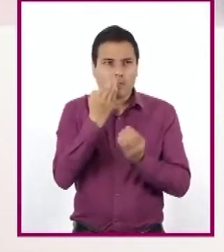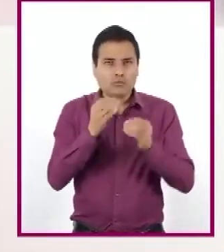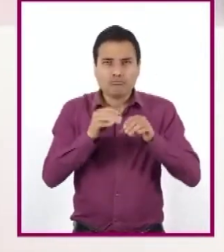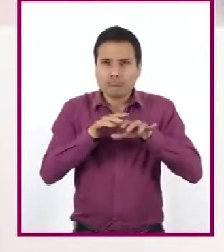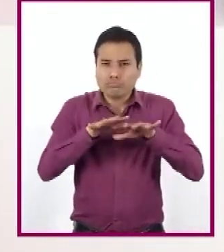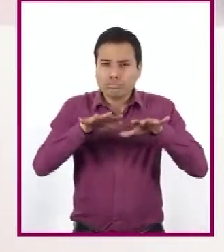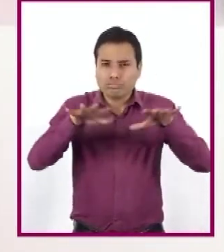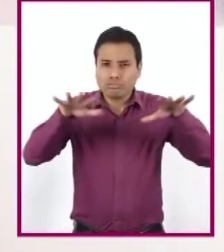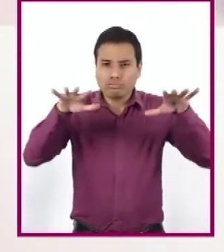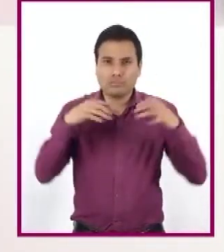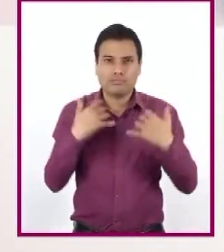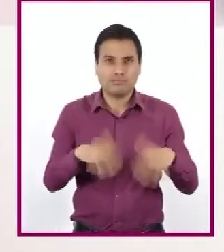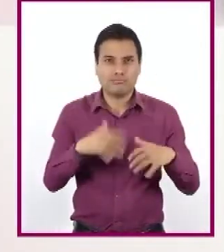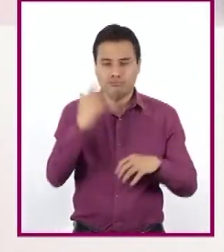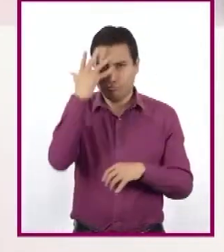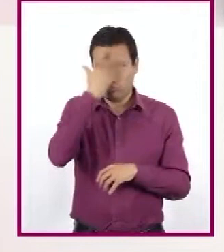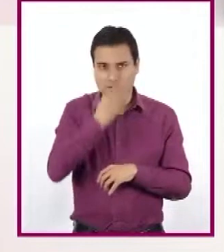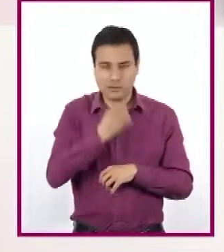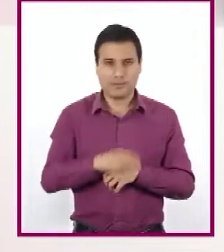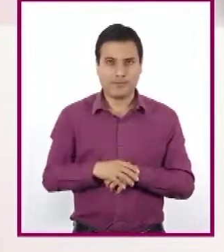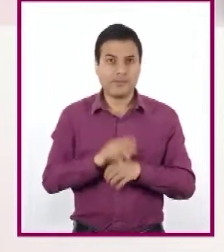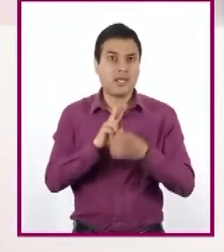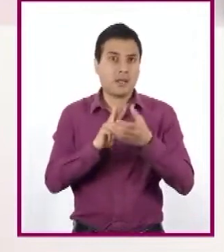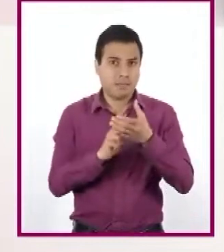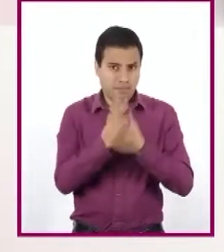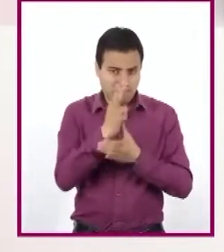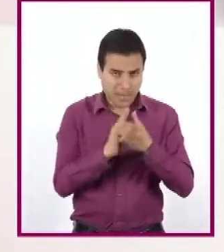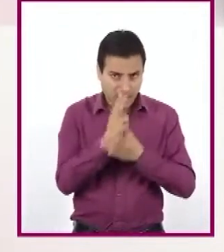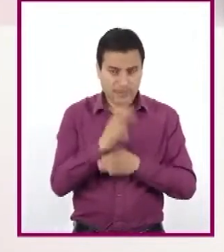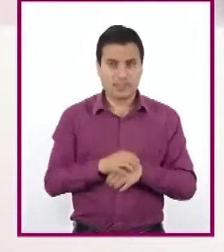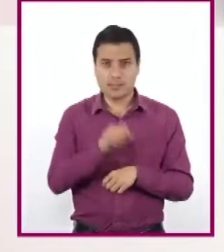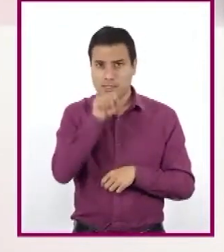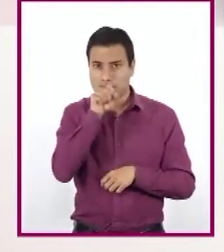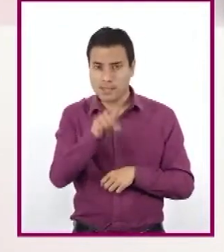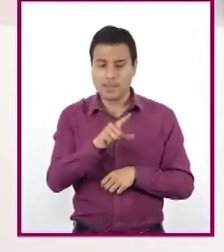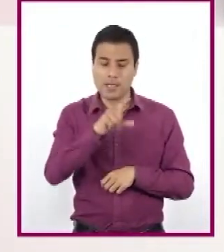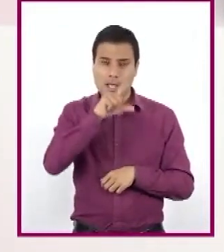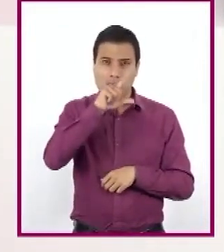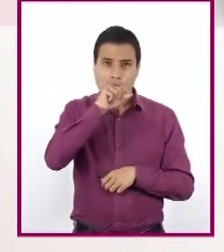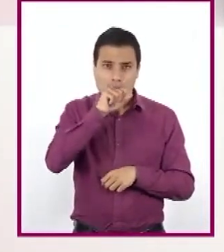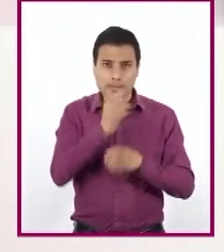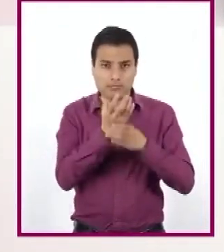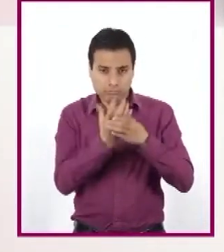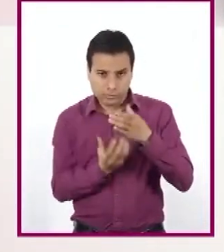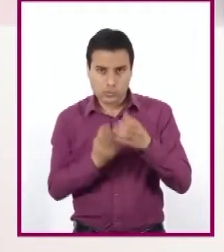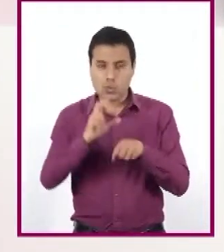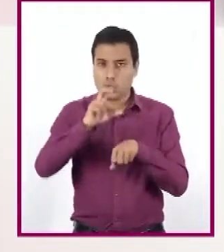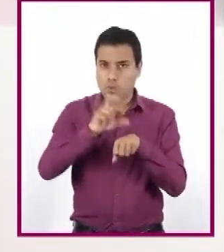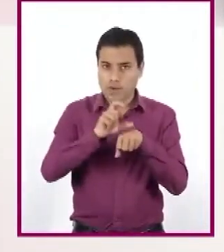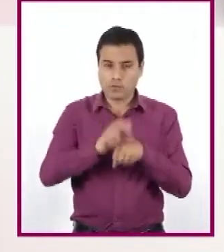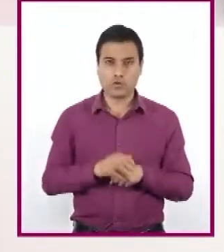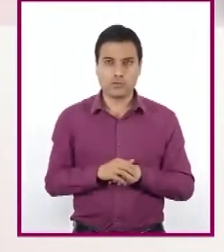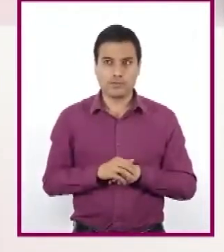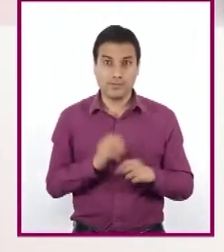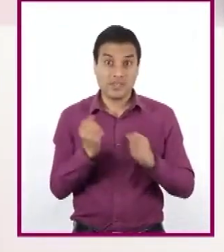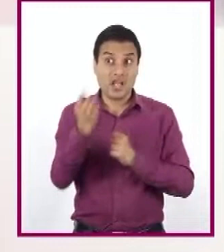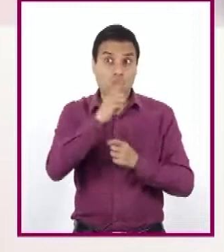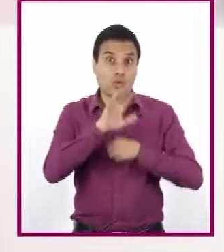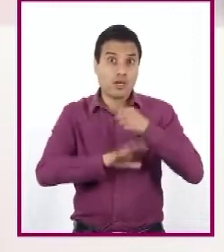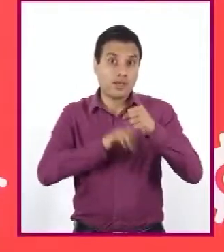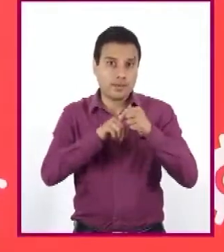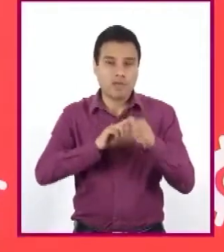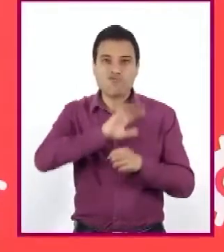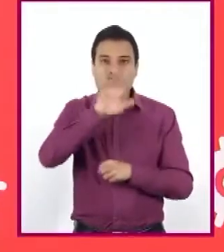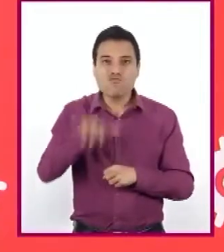época maravillosa. Aparte de las plantas, algunas aves comienzan a poner huevos, mientras que otros animales buscan pareja para poder